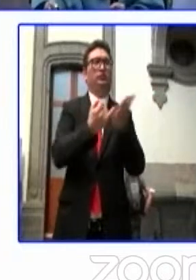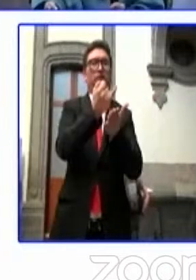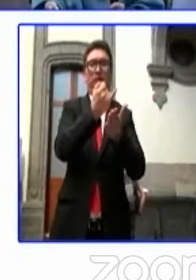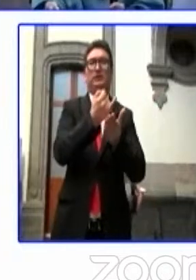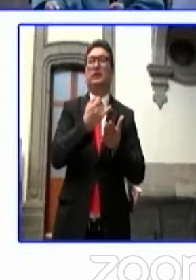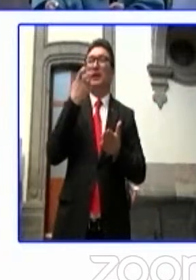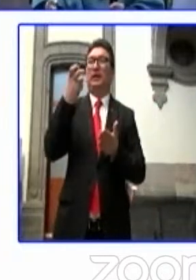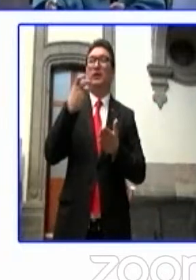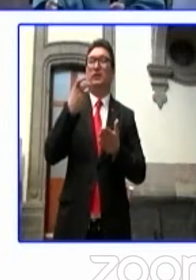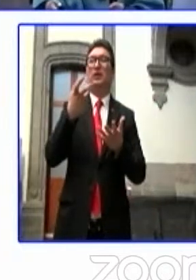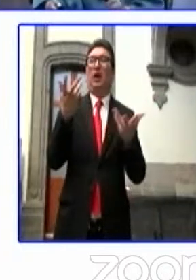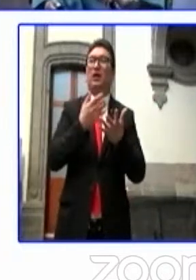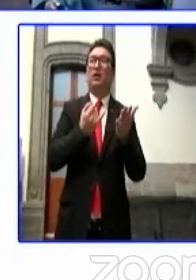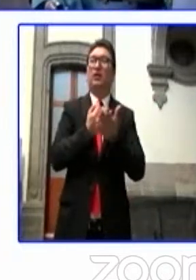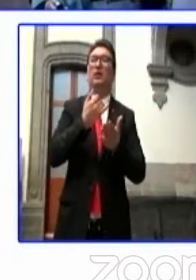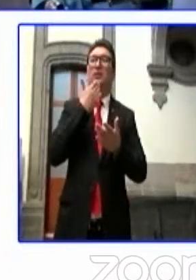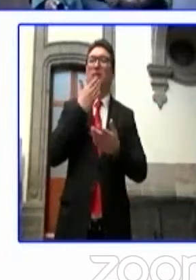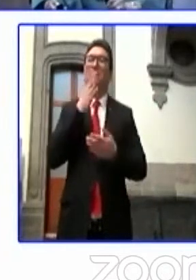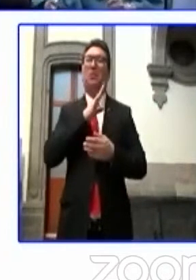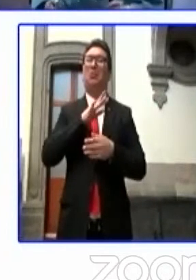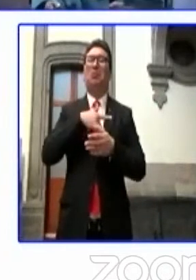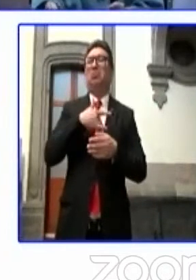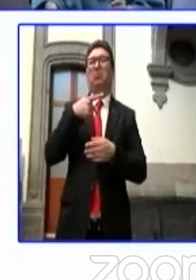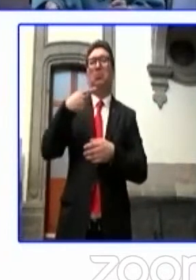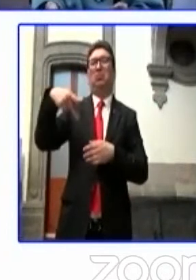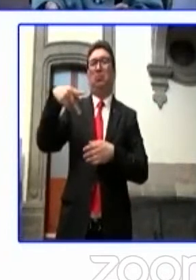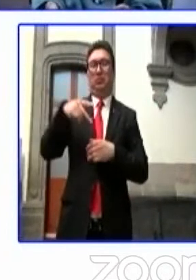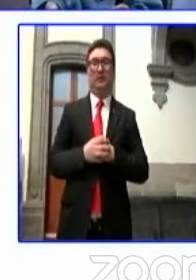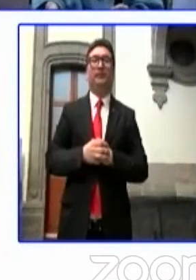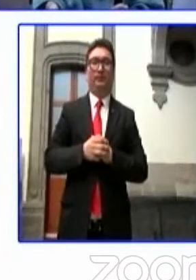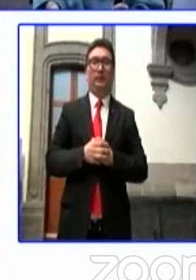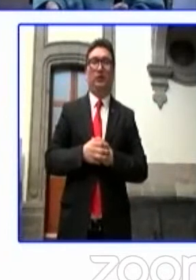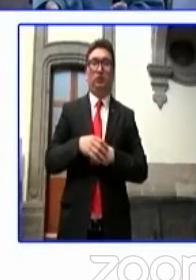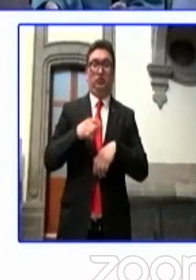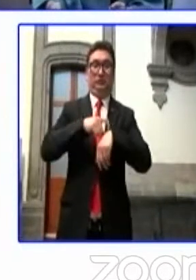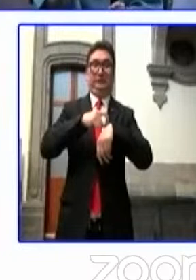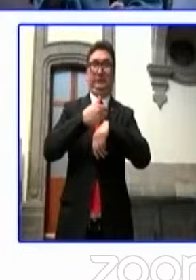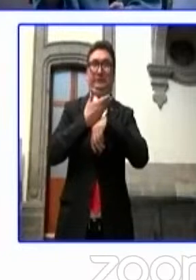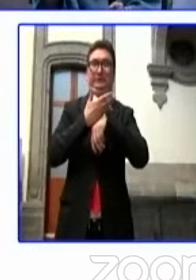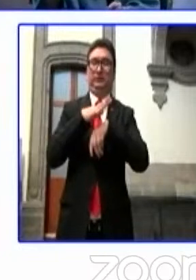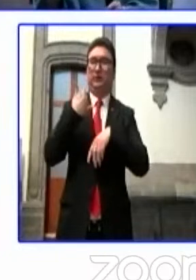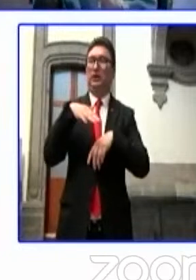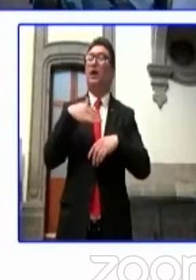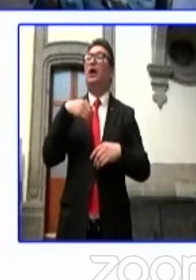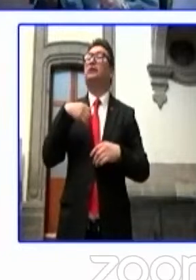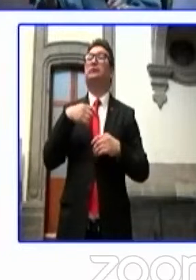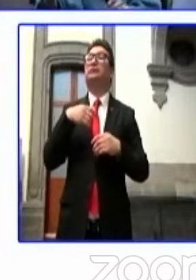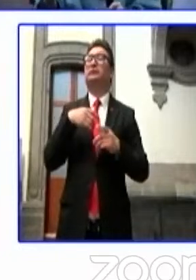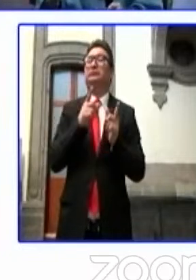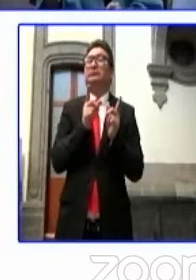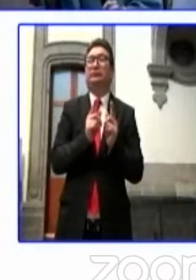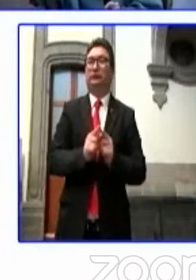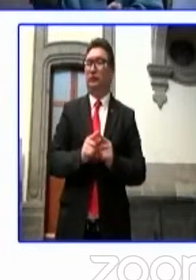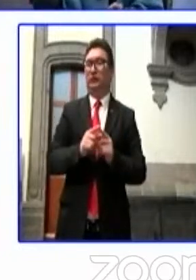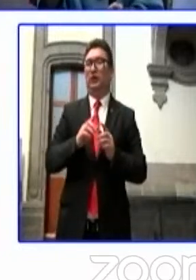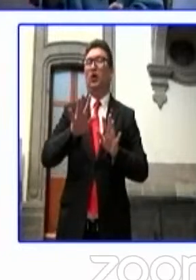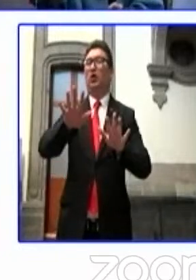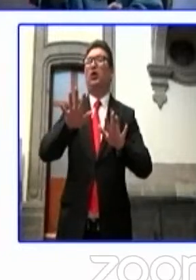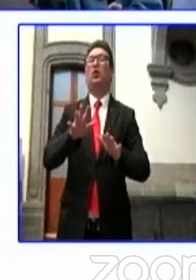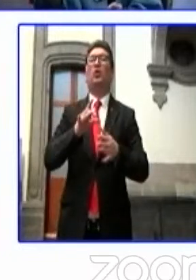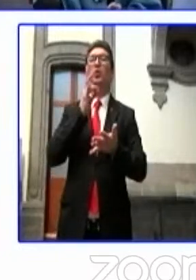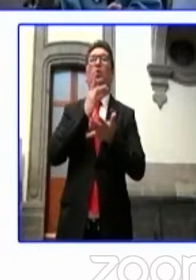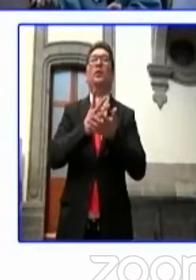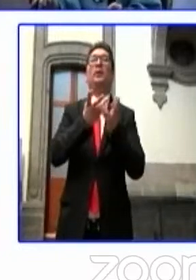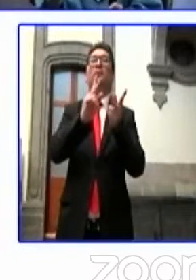las decisiones que les conciernen. Y como no tengo mucho tiempo, nada más, perdón, les voy a hablar